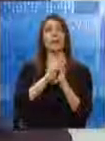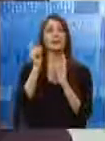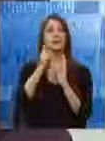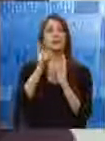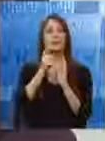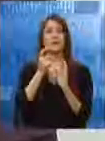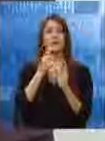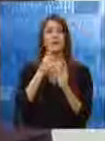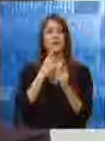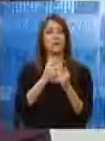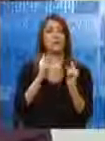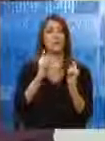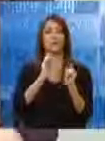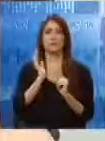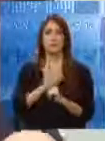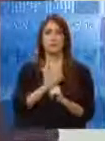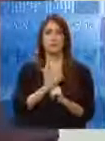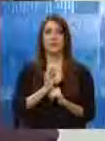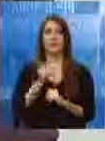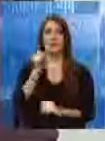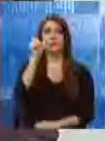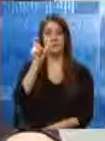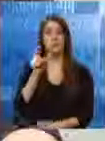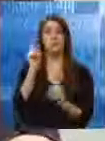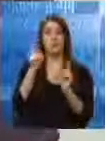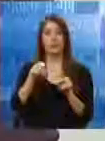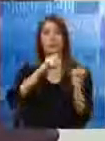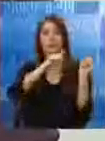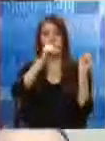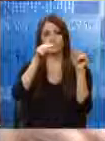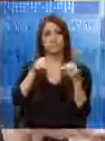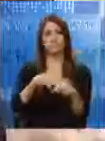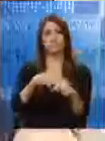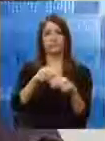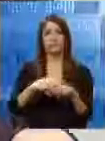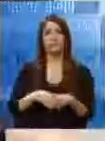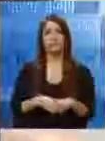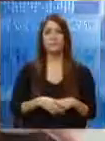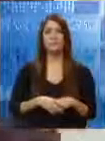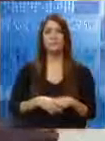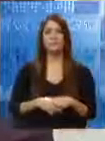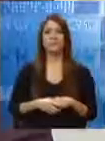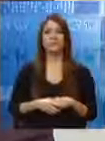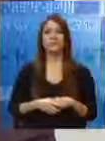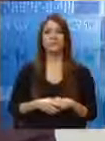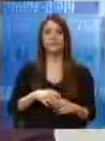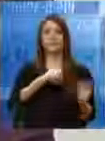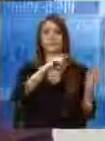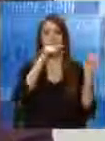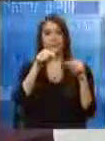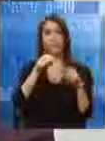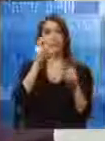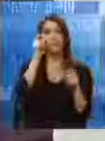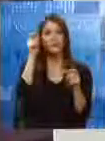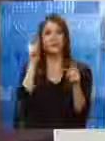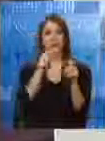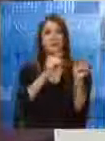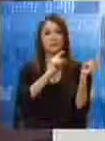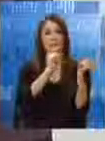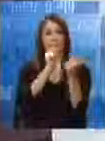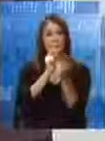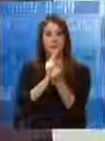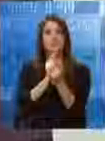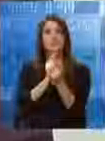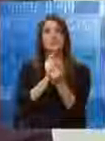caso no tiene. Esta persona tendrá que venir a presentarse ante la fiscalía para rendir